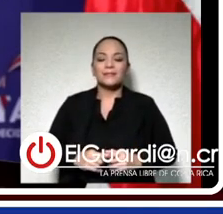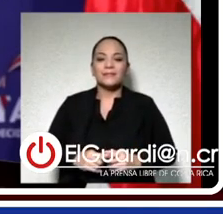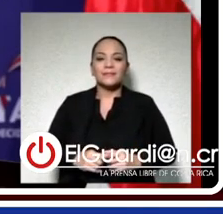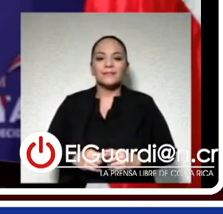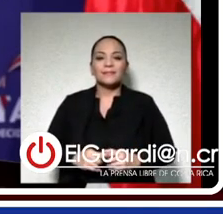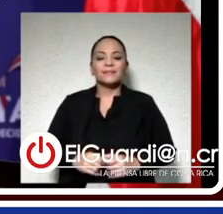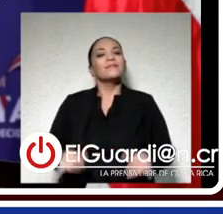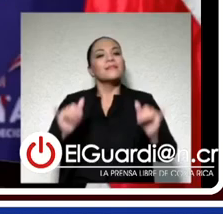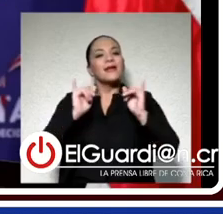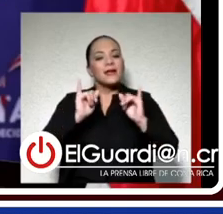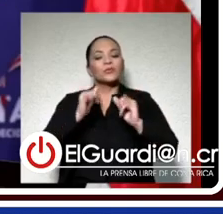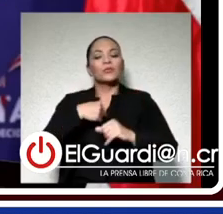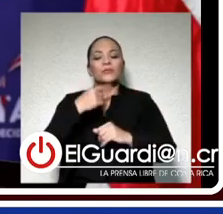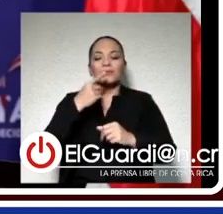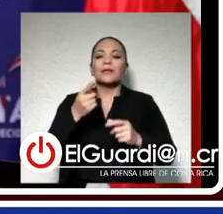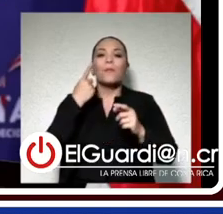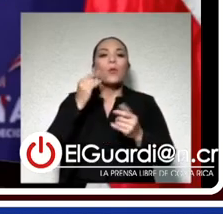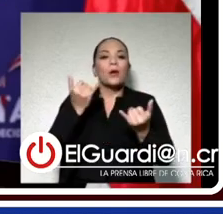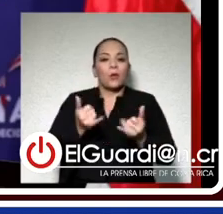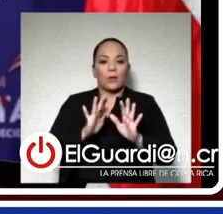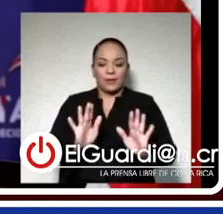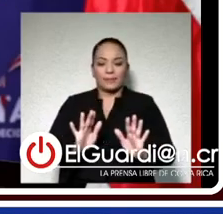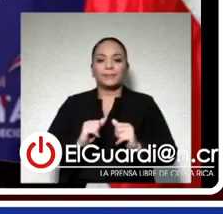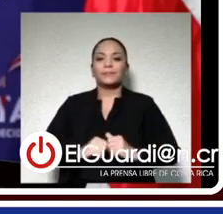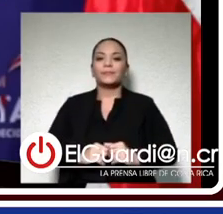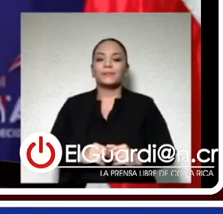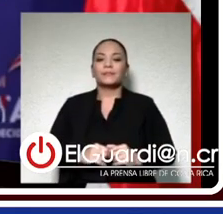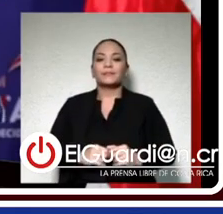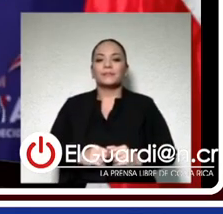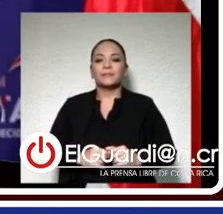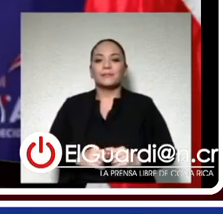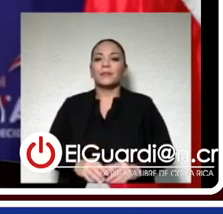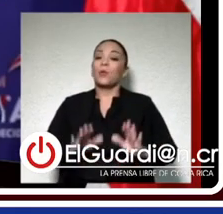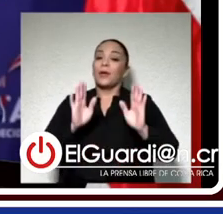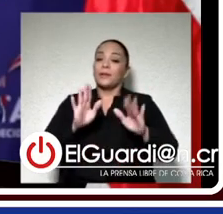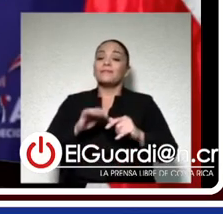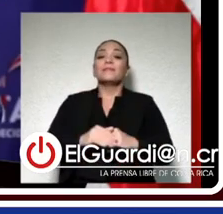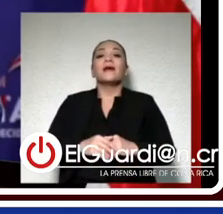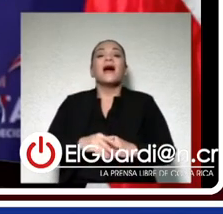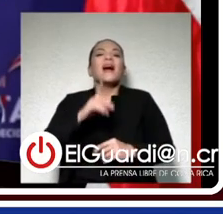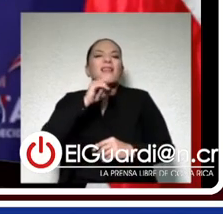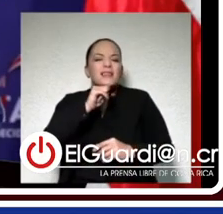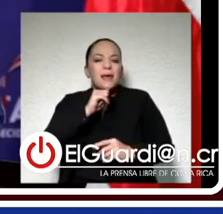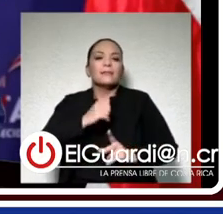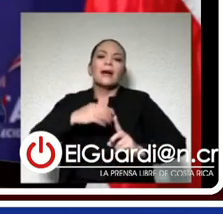Yo eso es lo que tengo que decir por ahora. Ahora, a la que han estado atacando